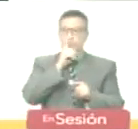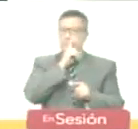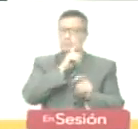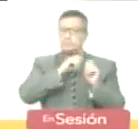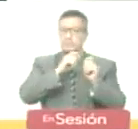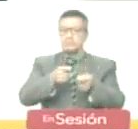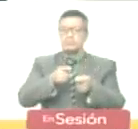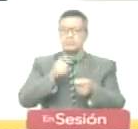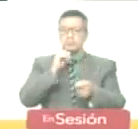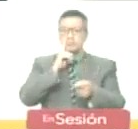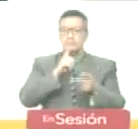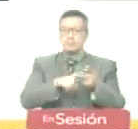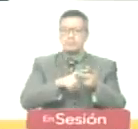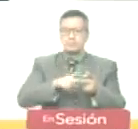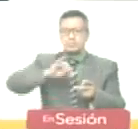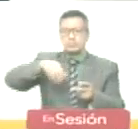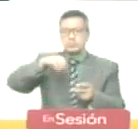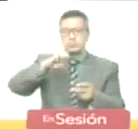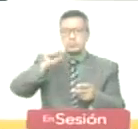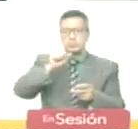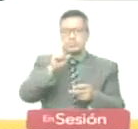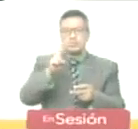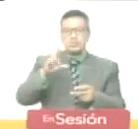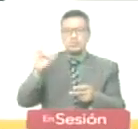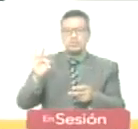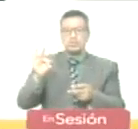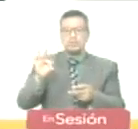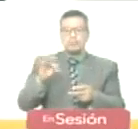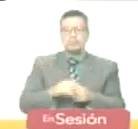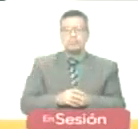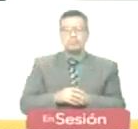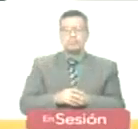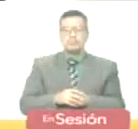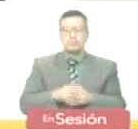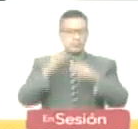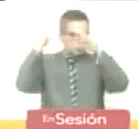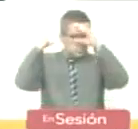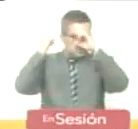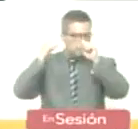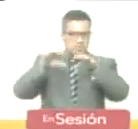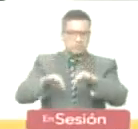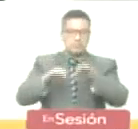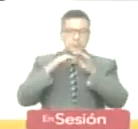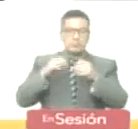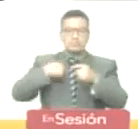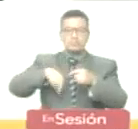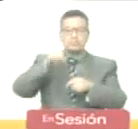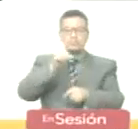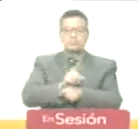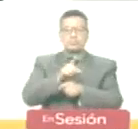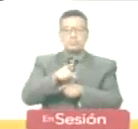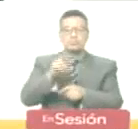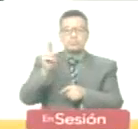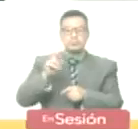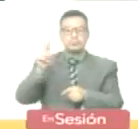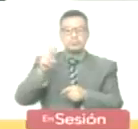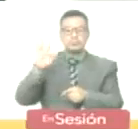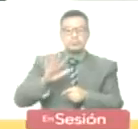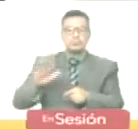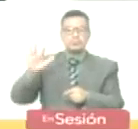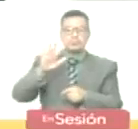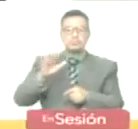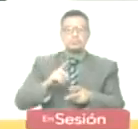del ciudadano Jesús Rafael Salazar Velázquez como embajador extraordinario y plenipotenciario de la República Bolivariana